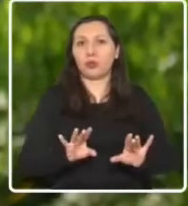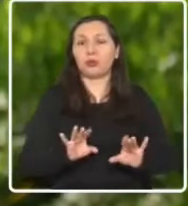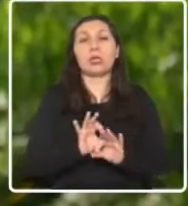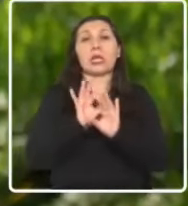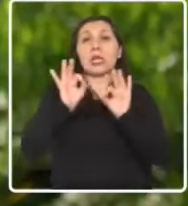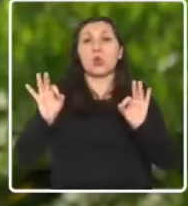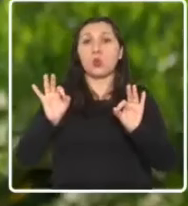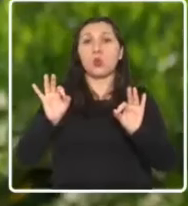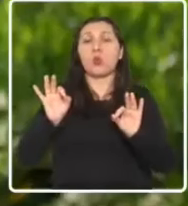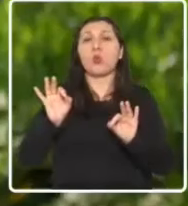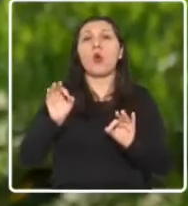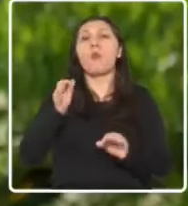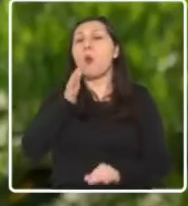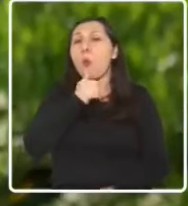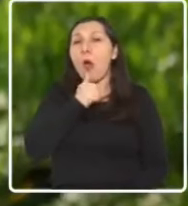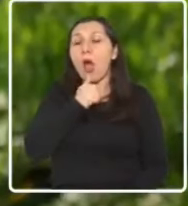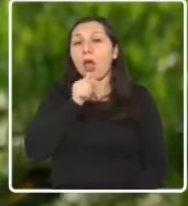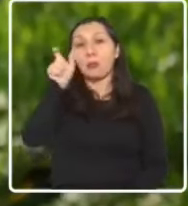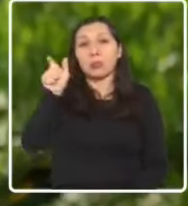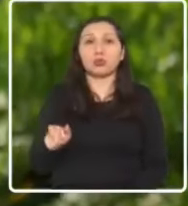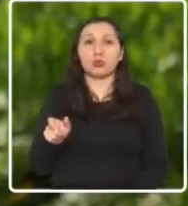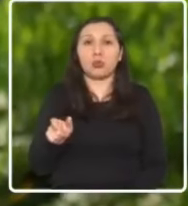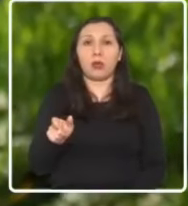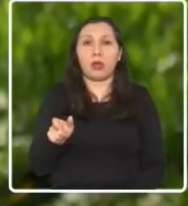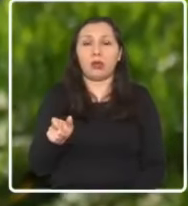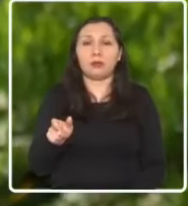Nadie está exento de que alguien